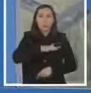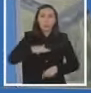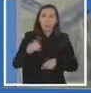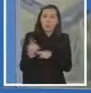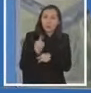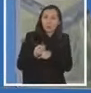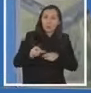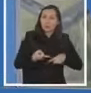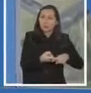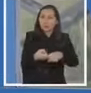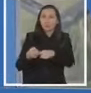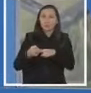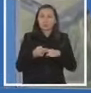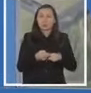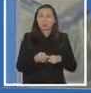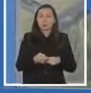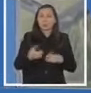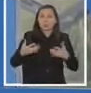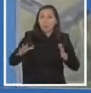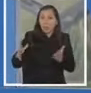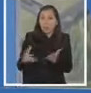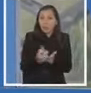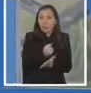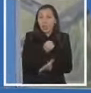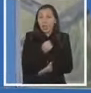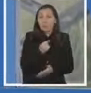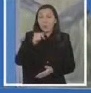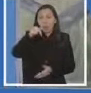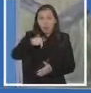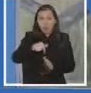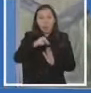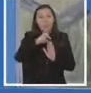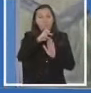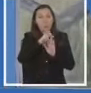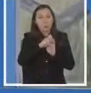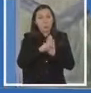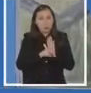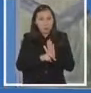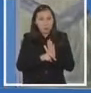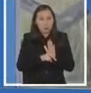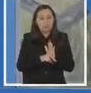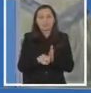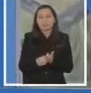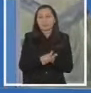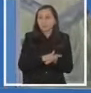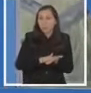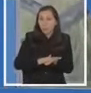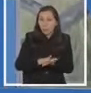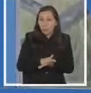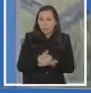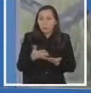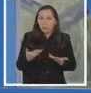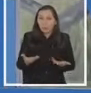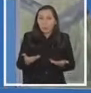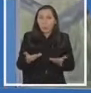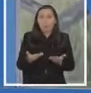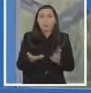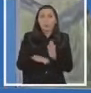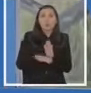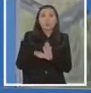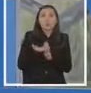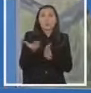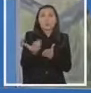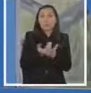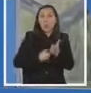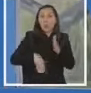diálogo social que hemos logrado en este proyecto, que logramos, por ejemplo, en el aumento del sueldo